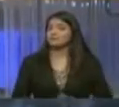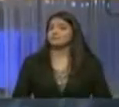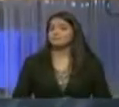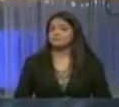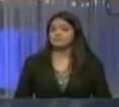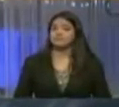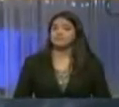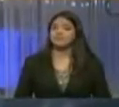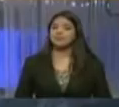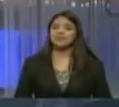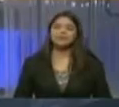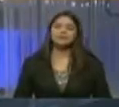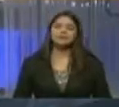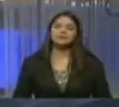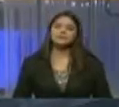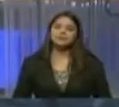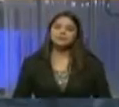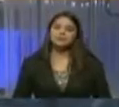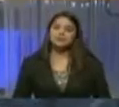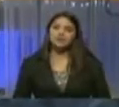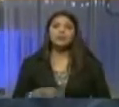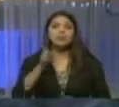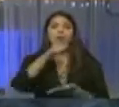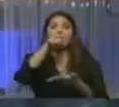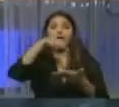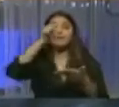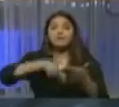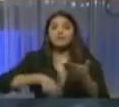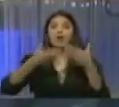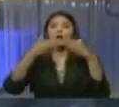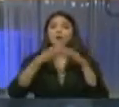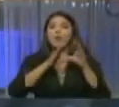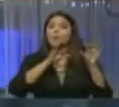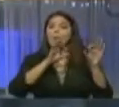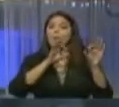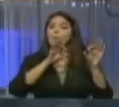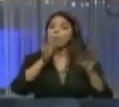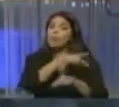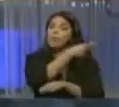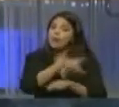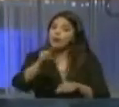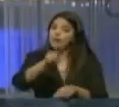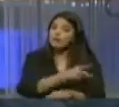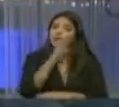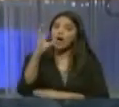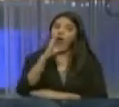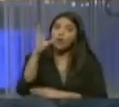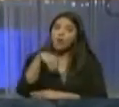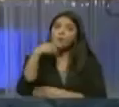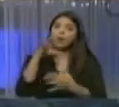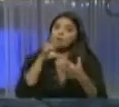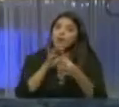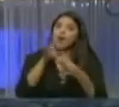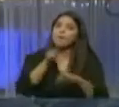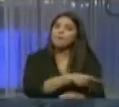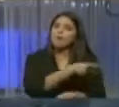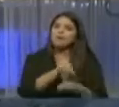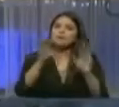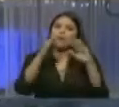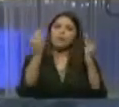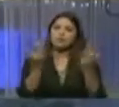Además, presidente, la firma de este convenio con el Festival Mundial de Poesía de Medellín nos hermana con el movimiento poético